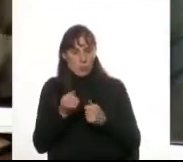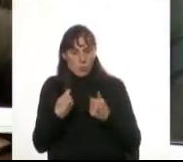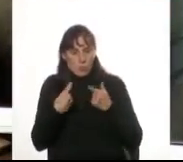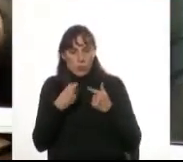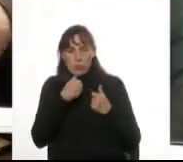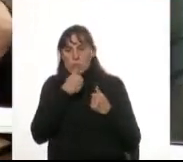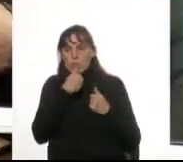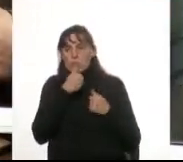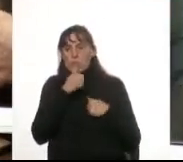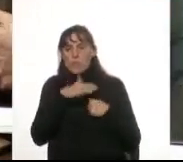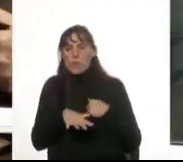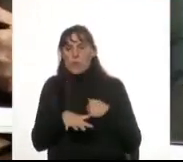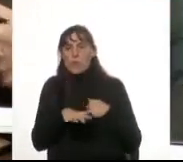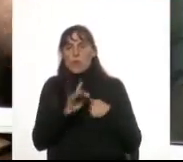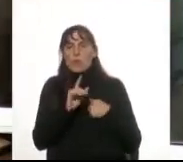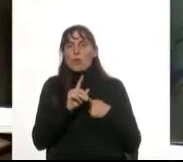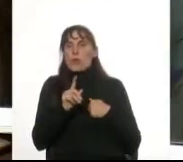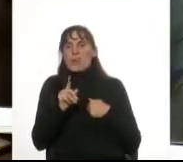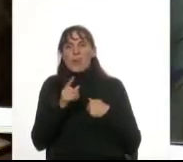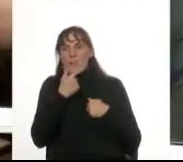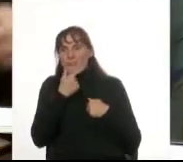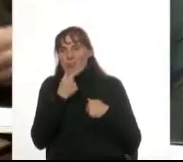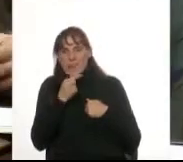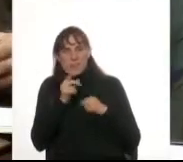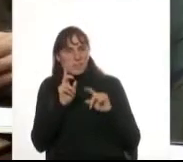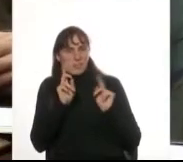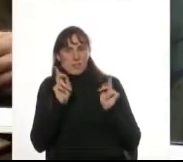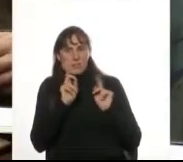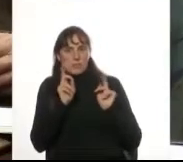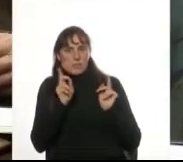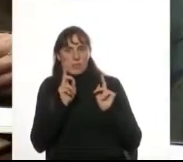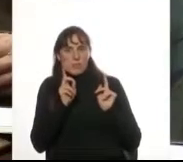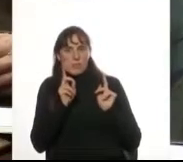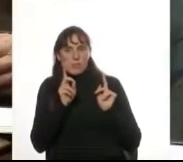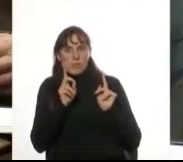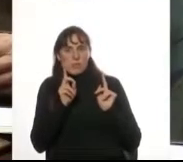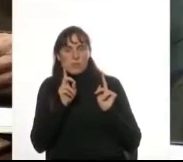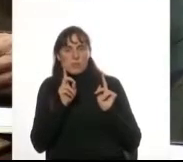nuestras heridas, no era sencillo.